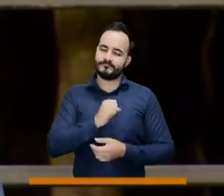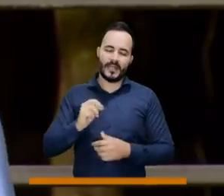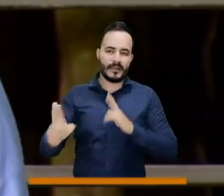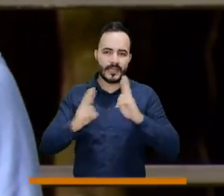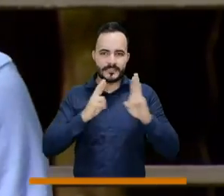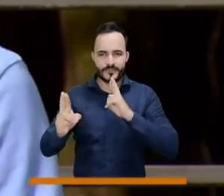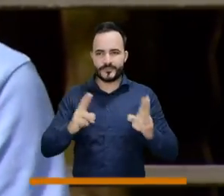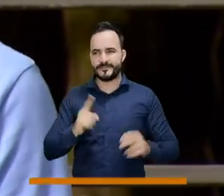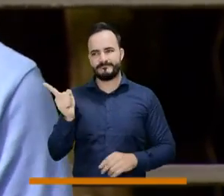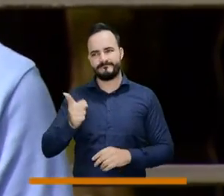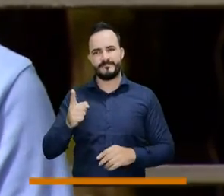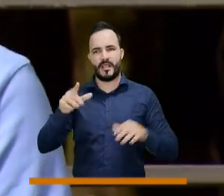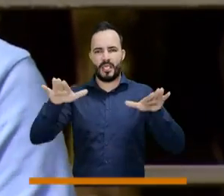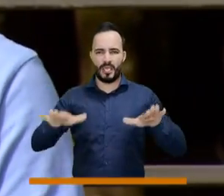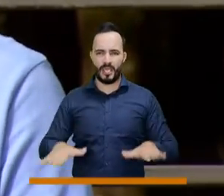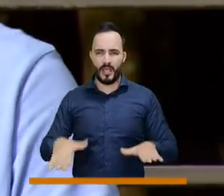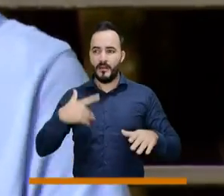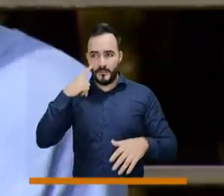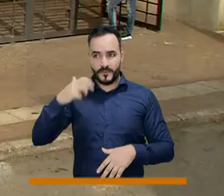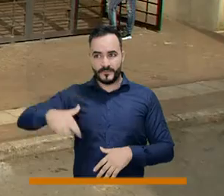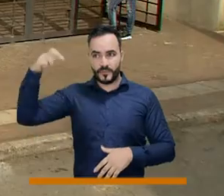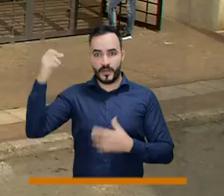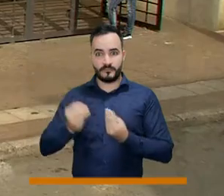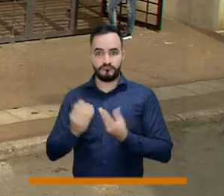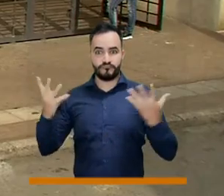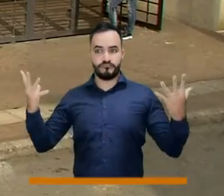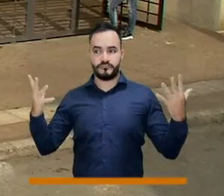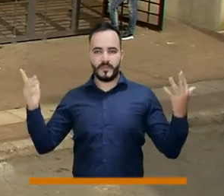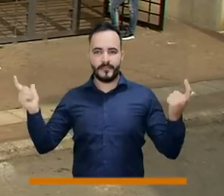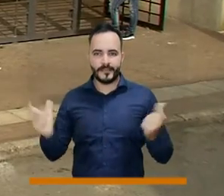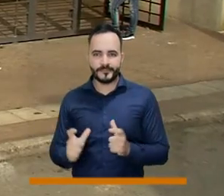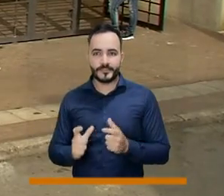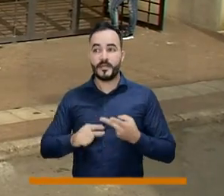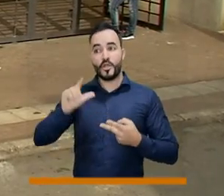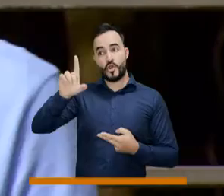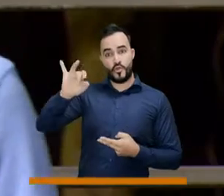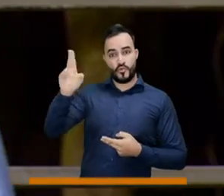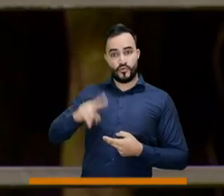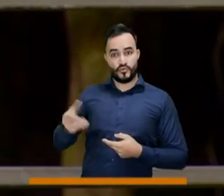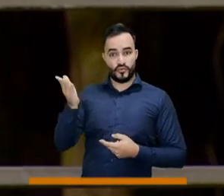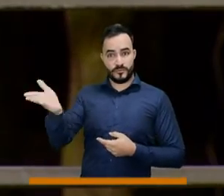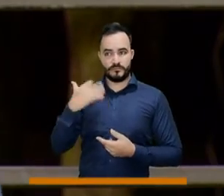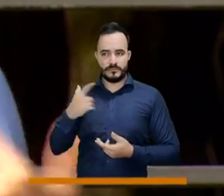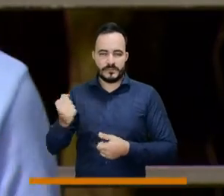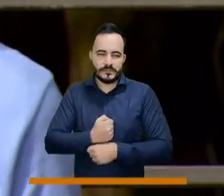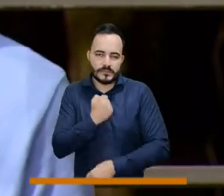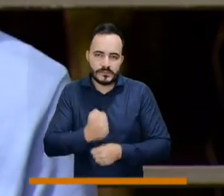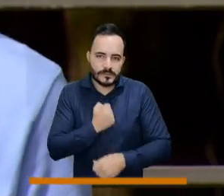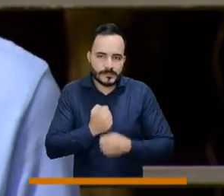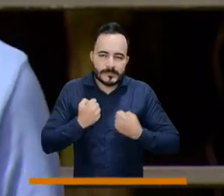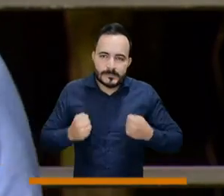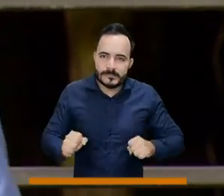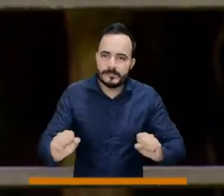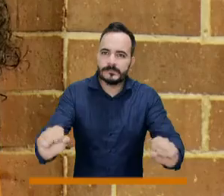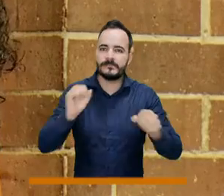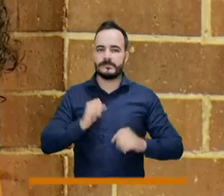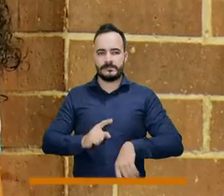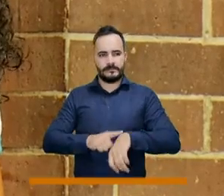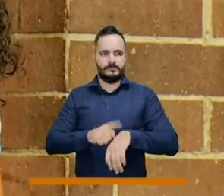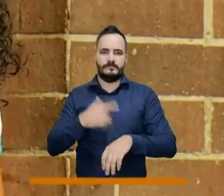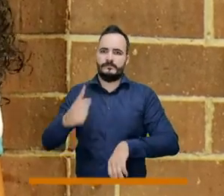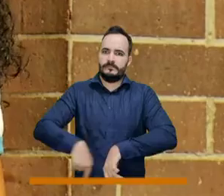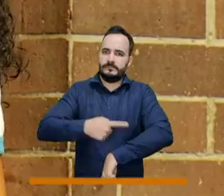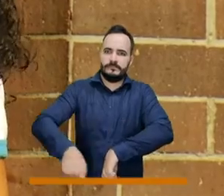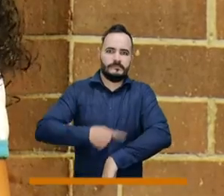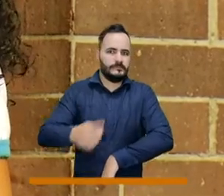identificado, desafortunadamente las relaciones técnicas han desmejorado, tenemos a veces menos profesionales, y lo que hacen personas como Luz Miriam es con